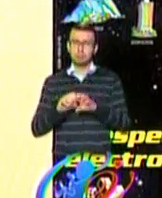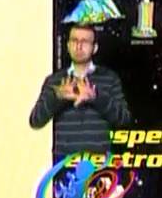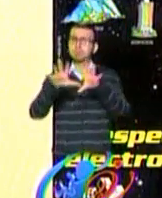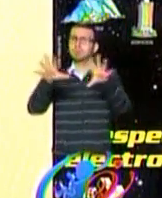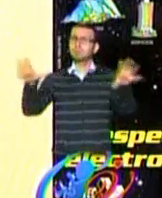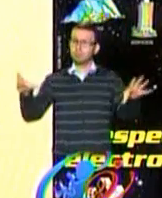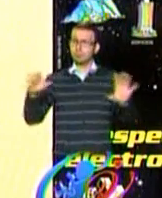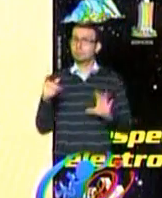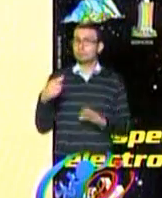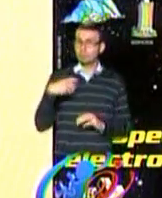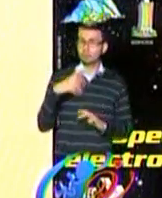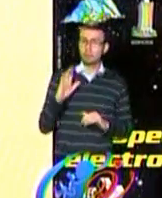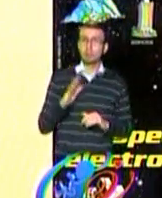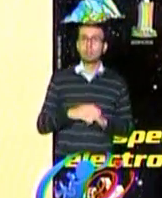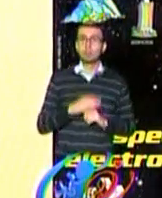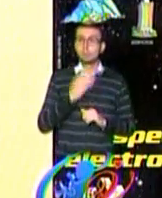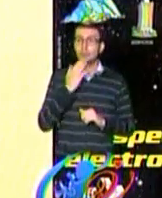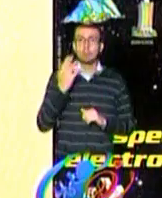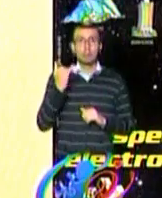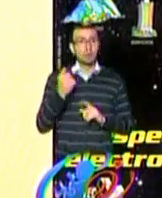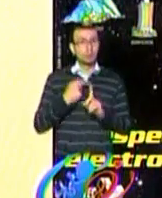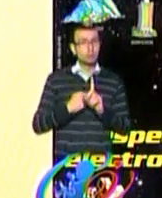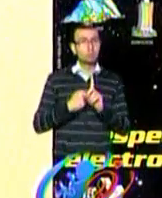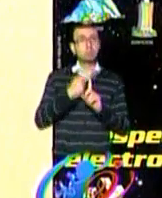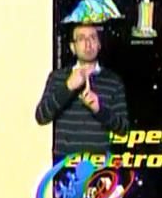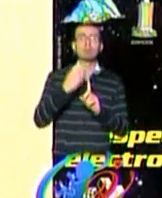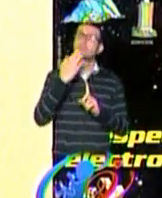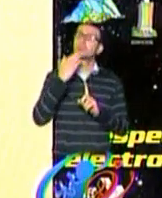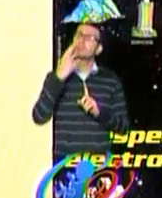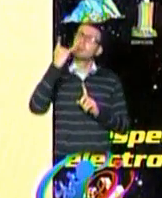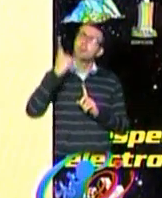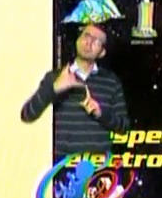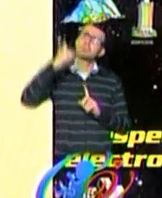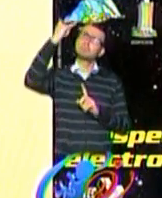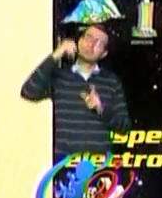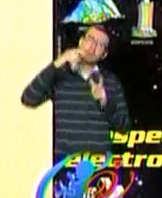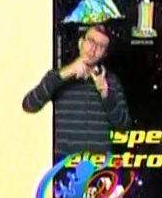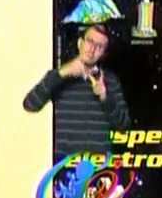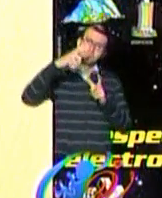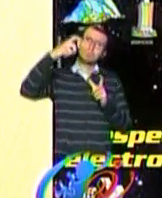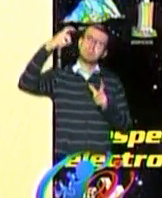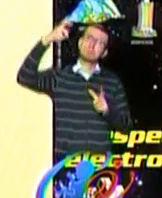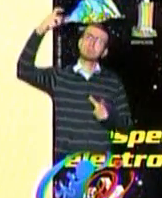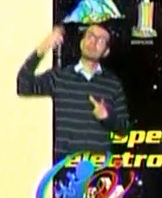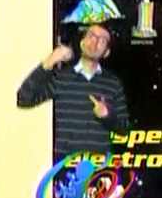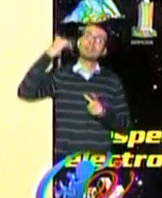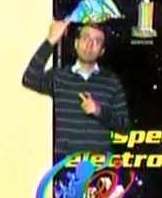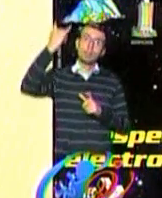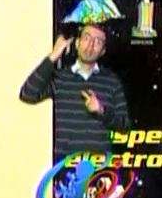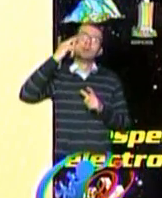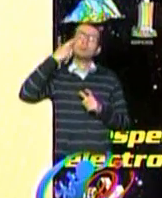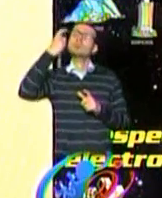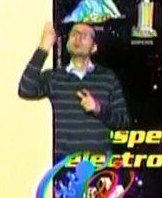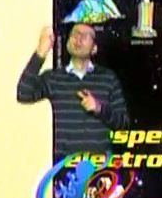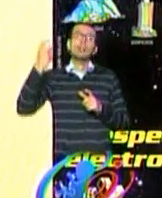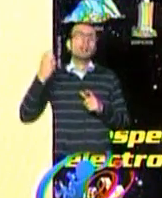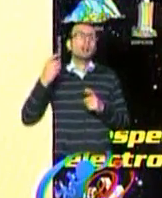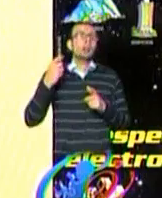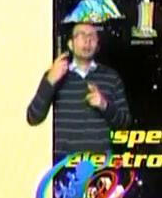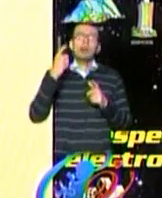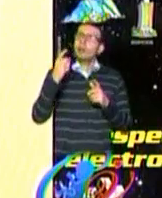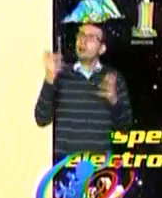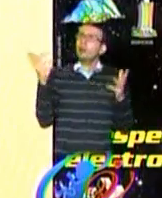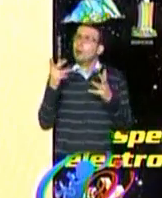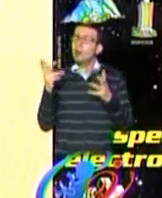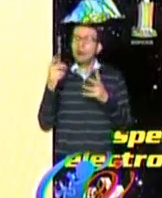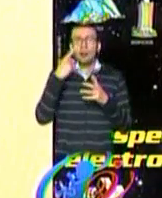nosotros... sube la onda al espacio, busca el sitio, la información que